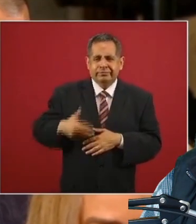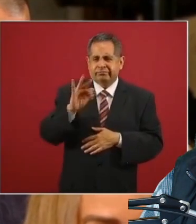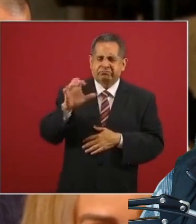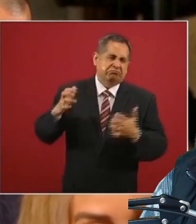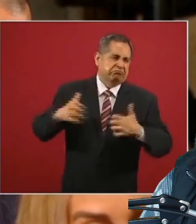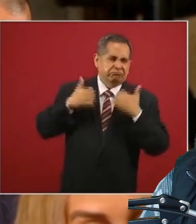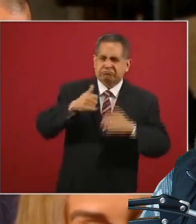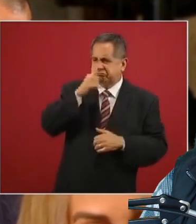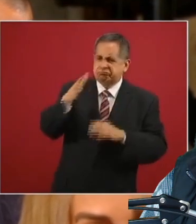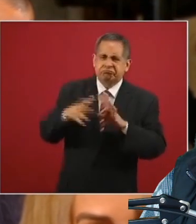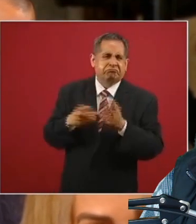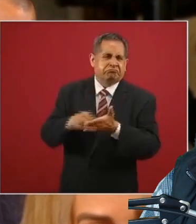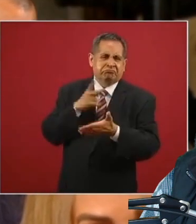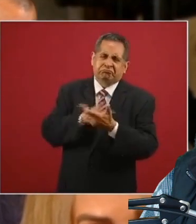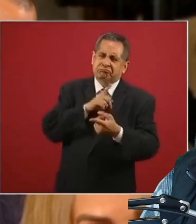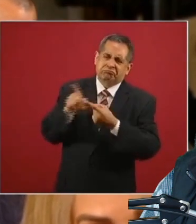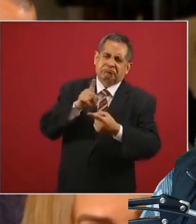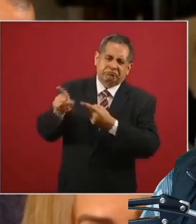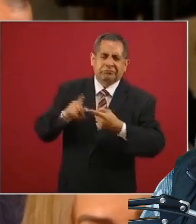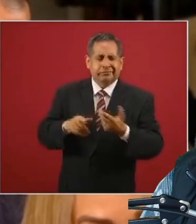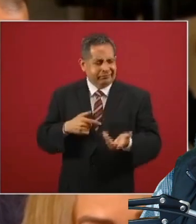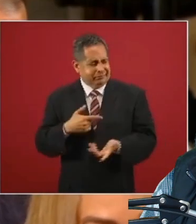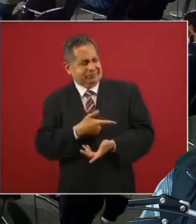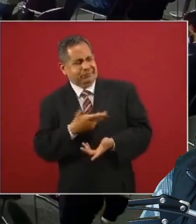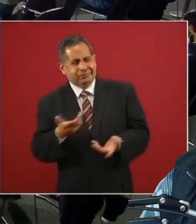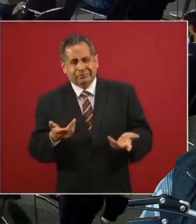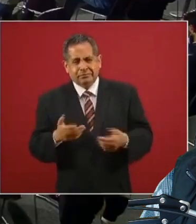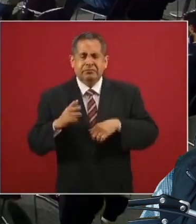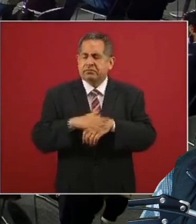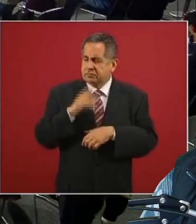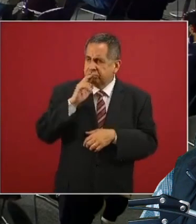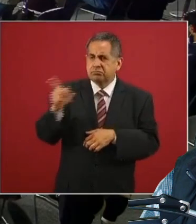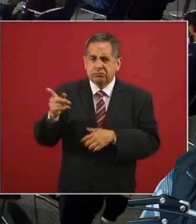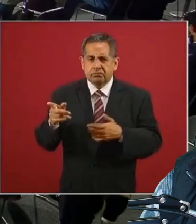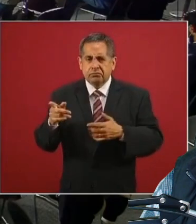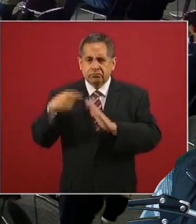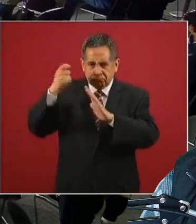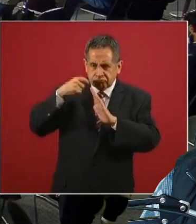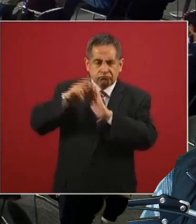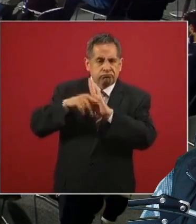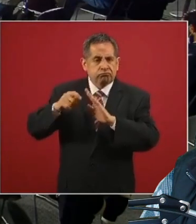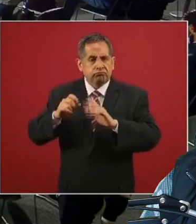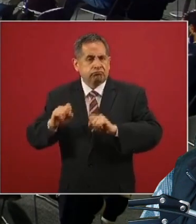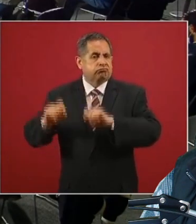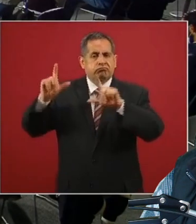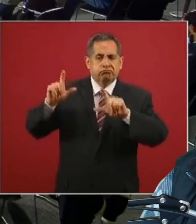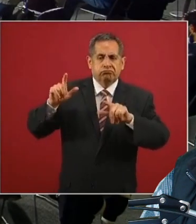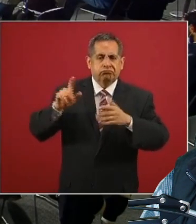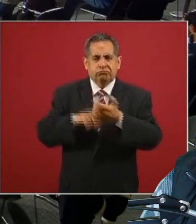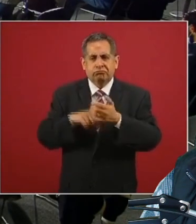permanentemente y ha dicho que por qué no sube, por ejemplo, un video, el video de